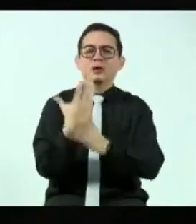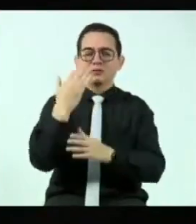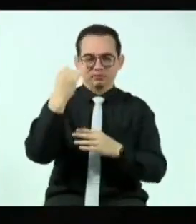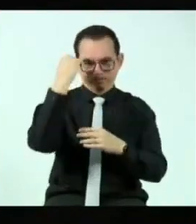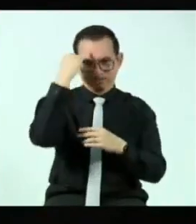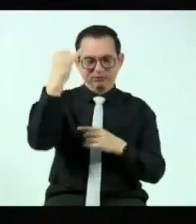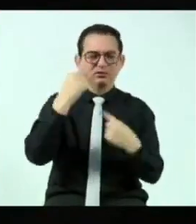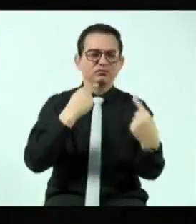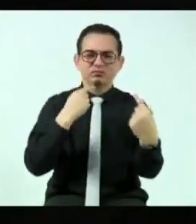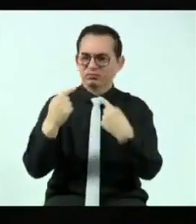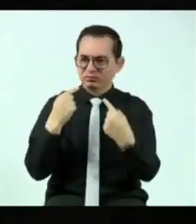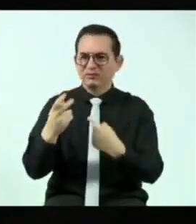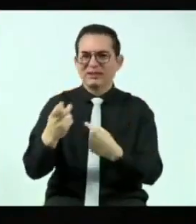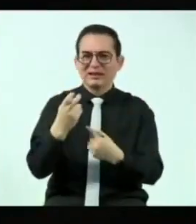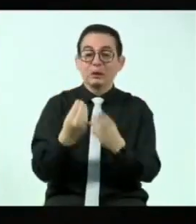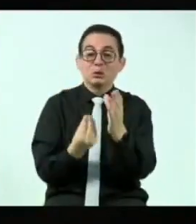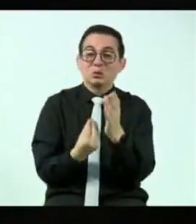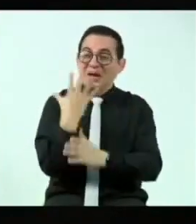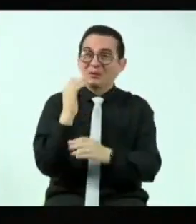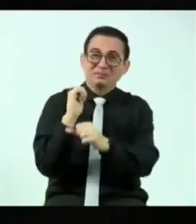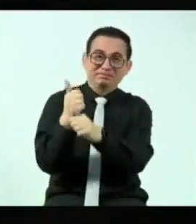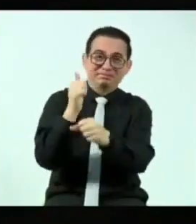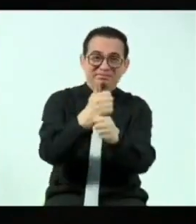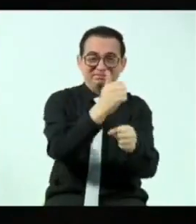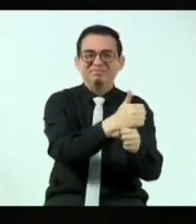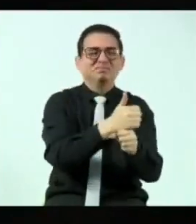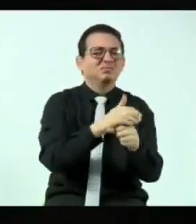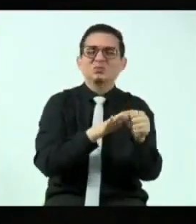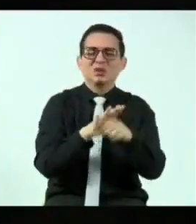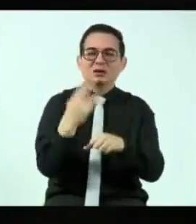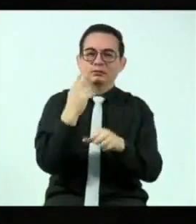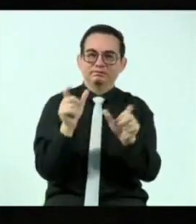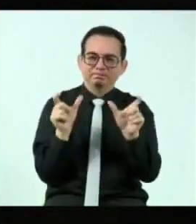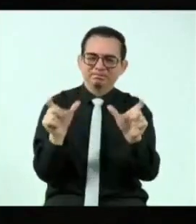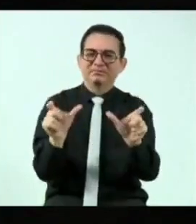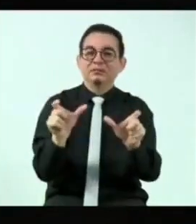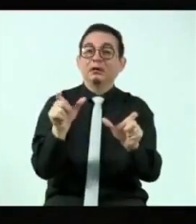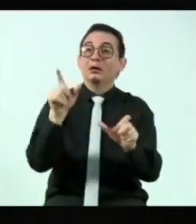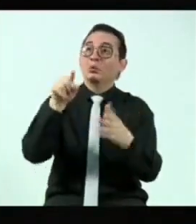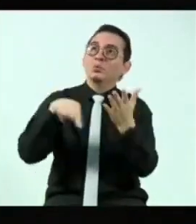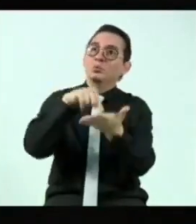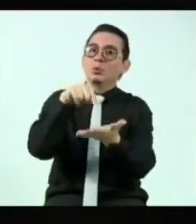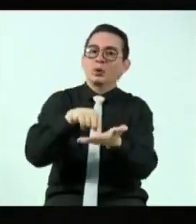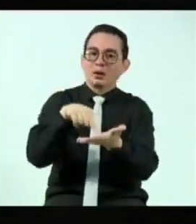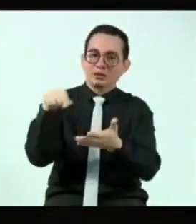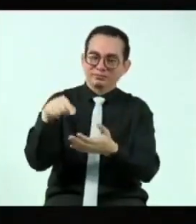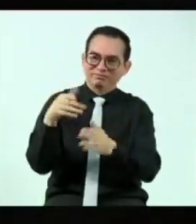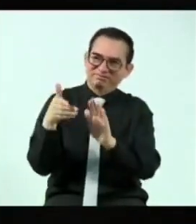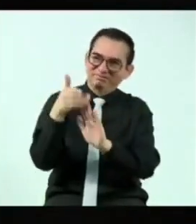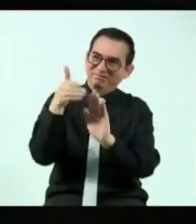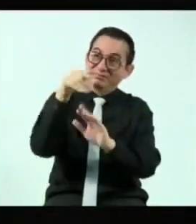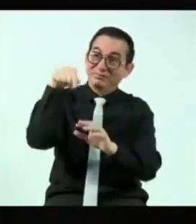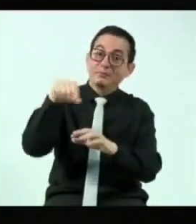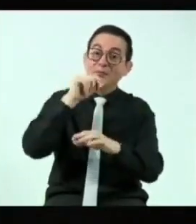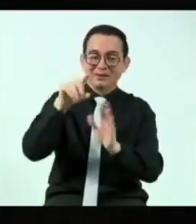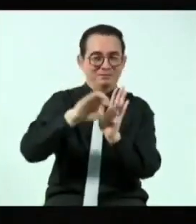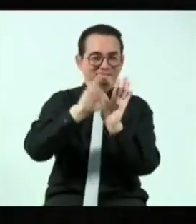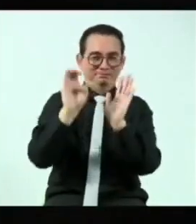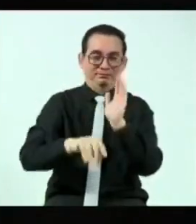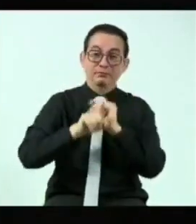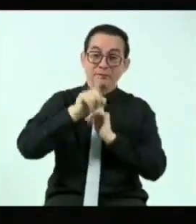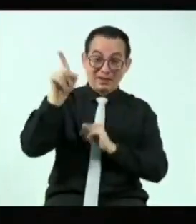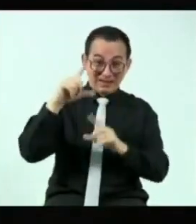pulsos de vida estos dispositivos para proteger a las mujeres qu se diseñaron en el municipio de